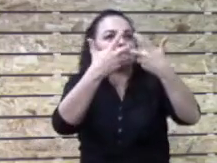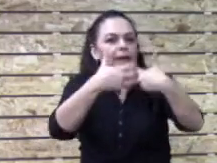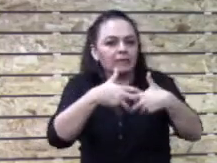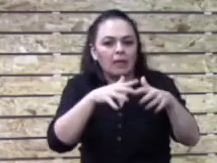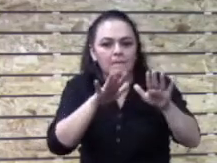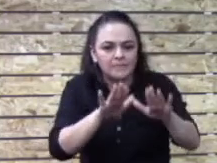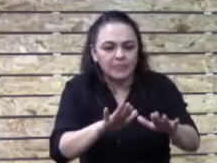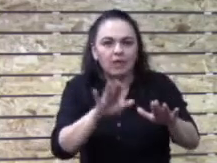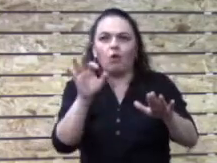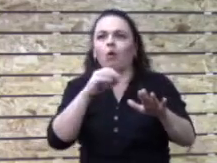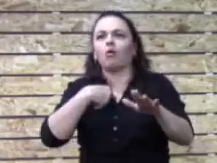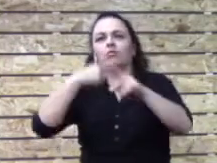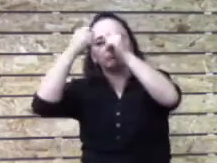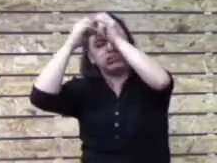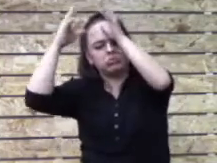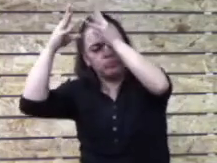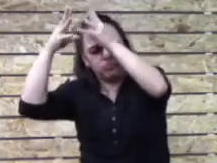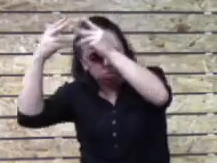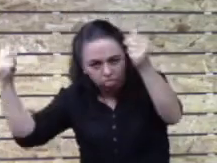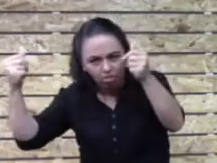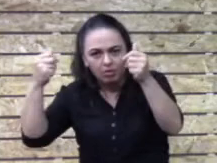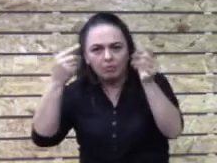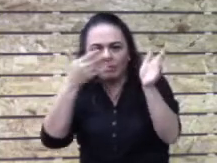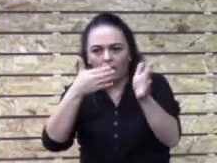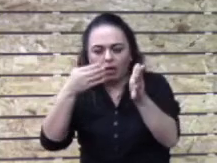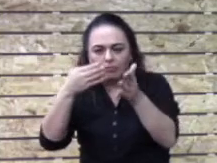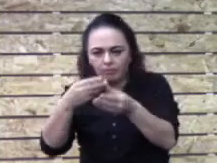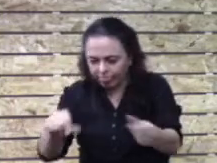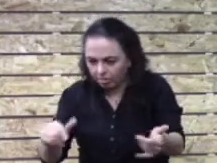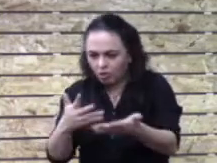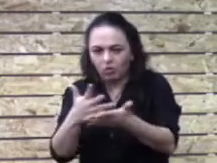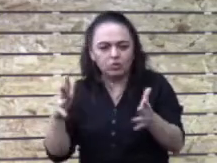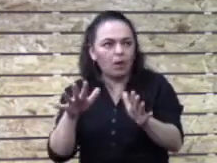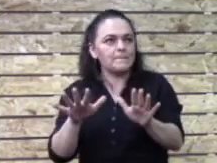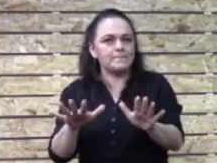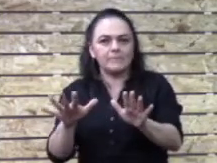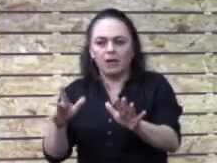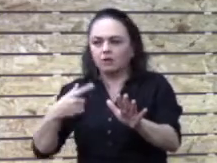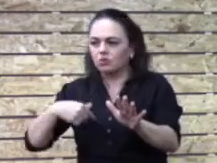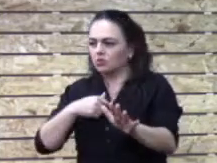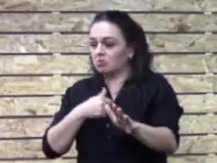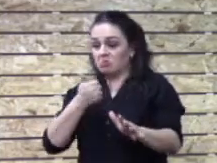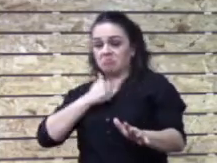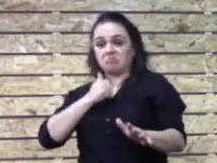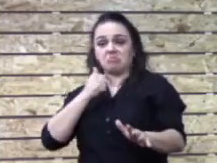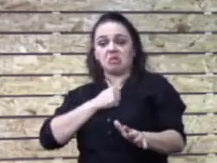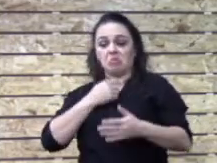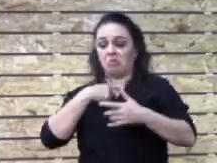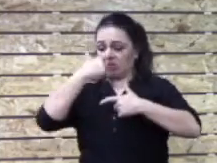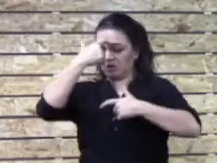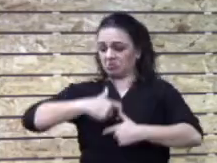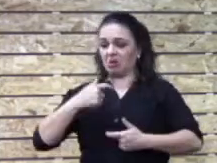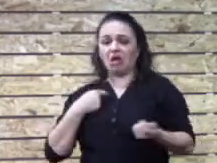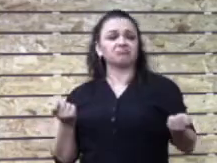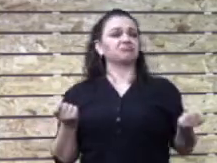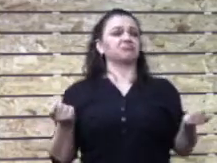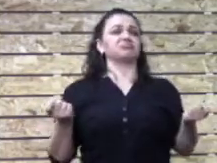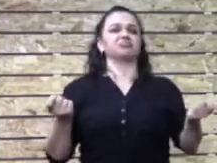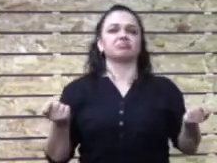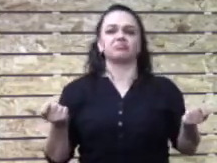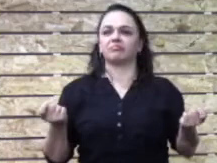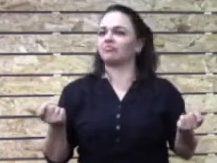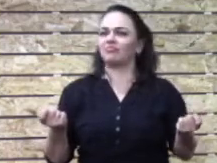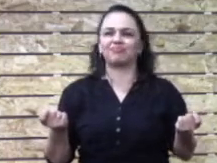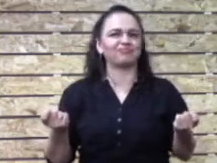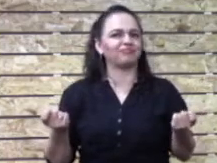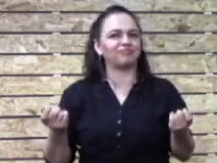tantos planes que habían, todo se paralizó. Nos damos cuenta de la fragilidad humana, que nos podemos morir, ya no podemos jugar. Estamos